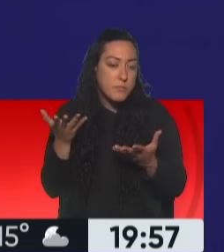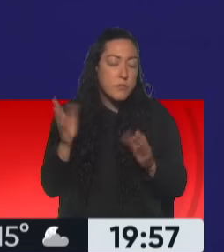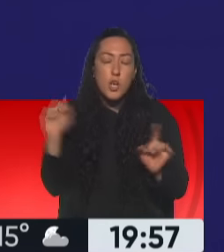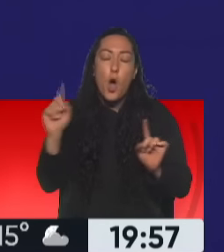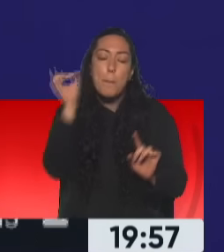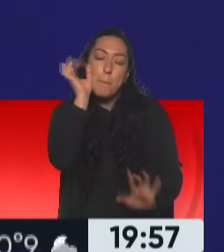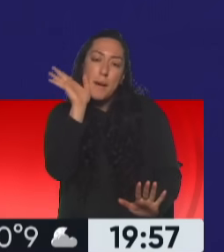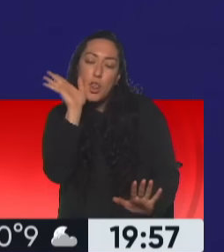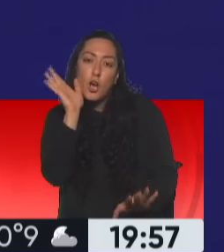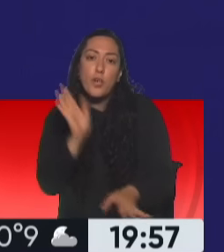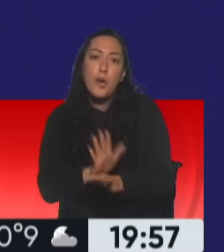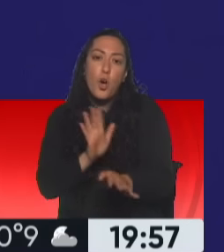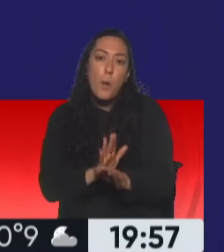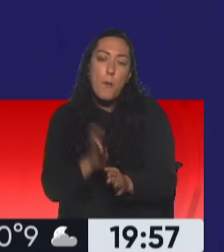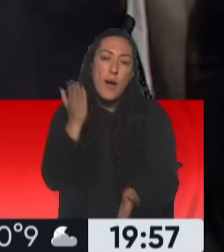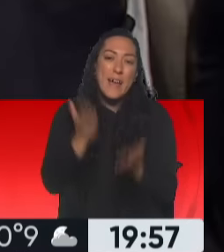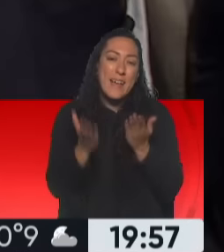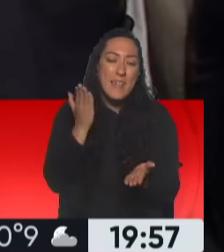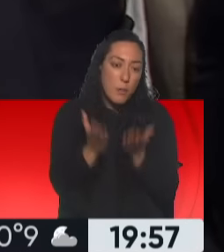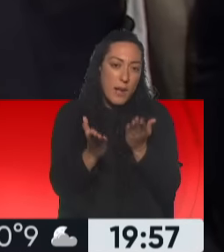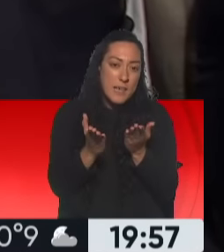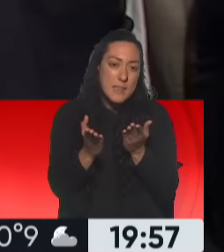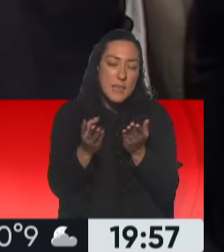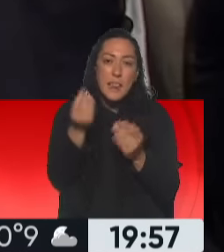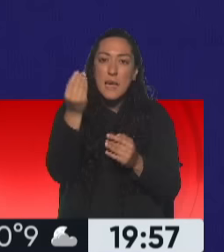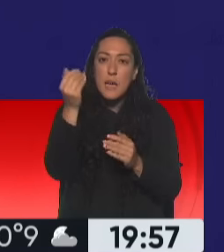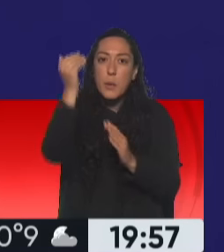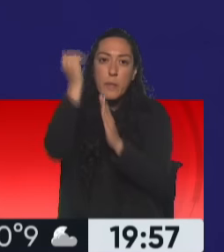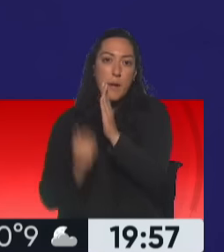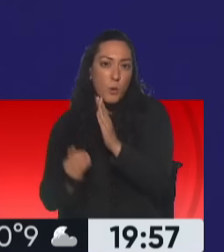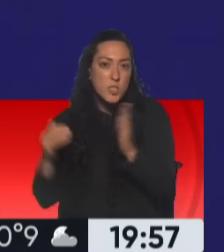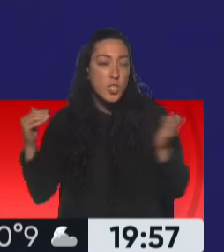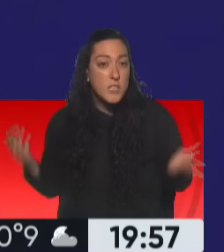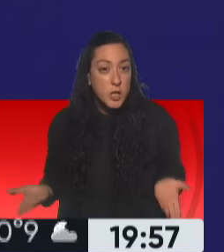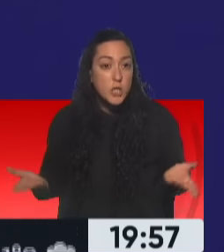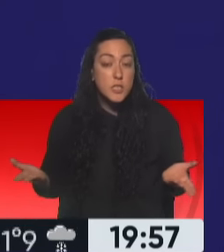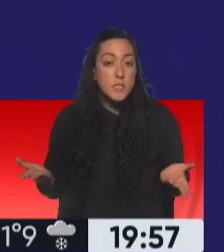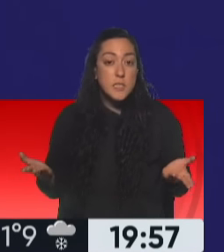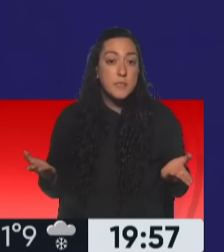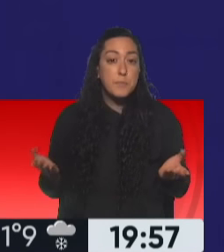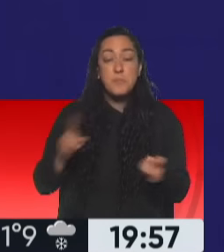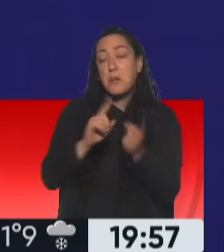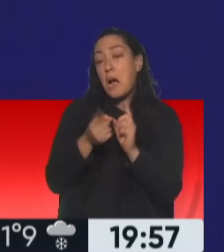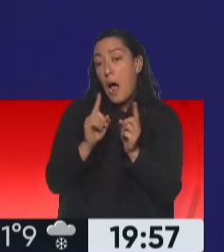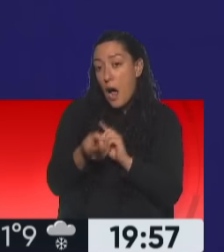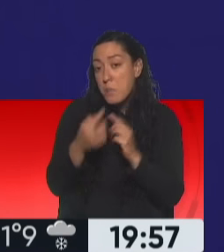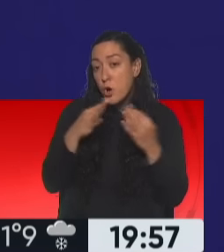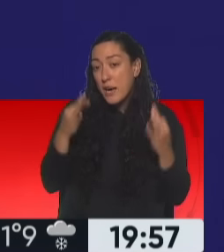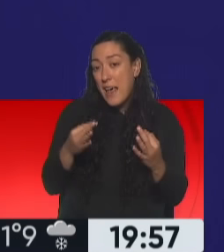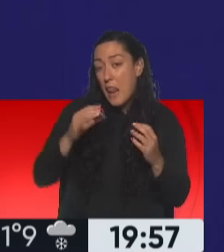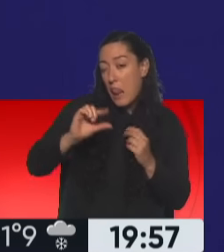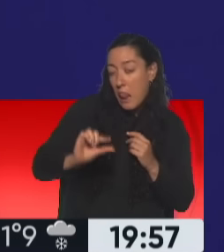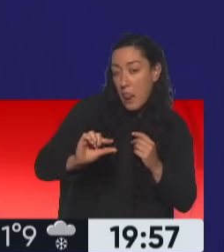Es como si tuvieran el equivalente de una devaluación. Por lo tanto, pueden resistir un tipo de cambio real más